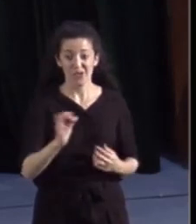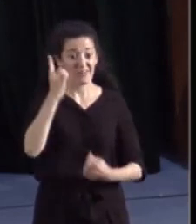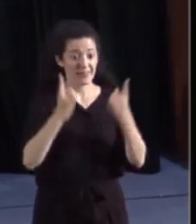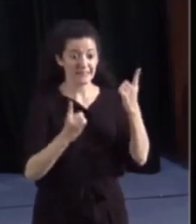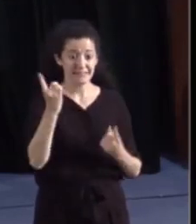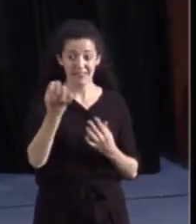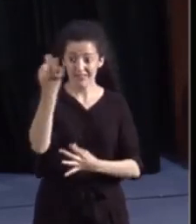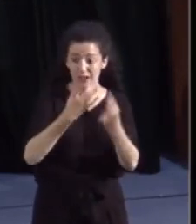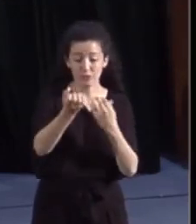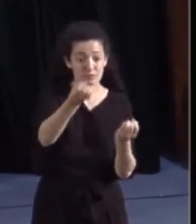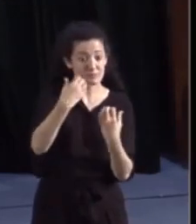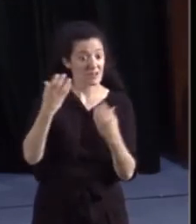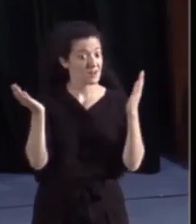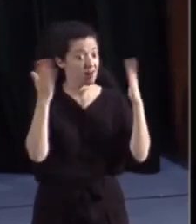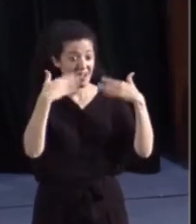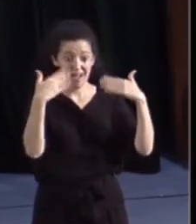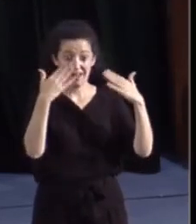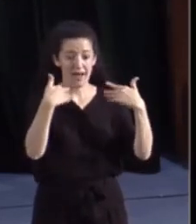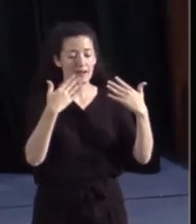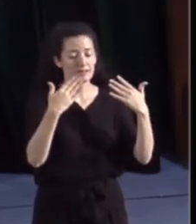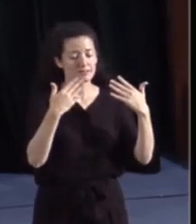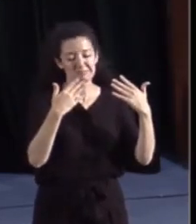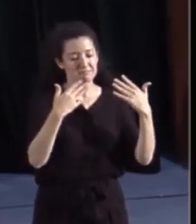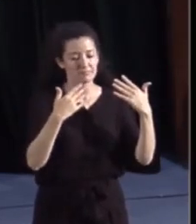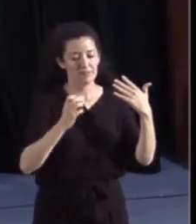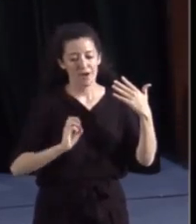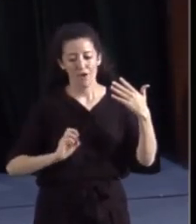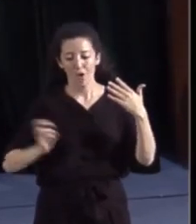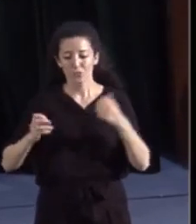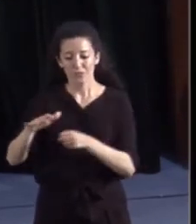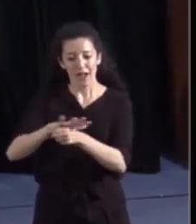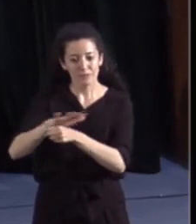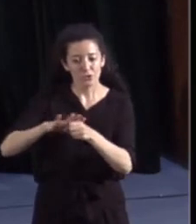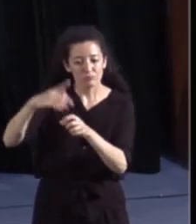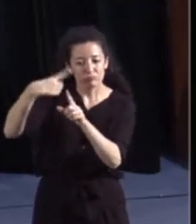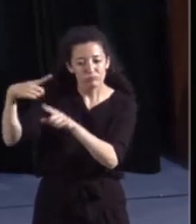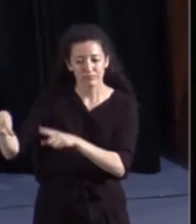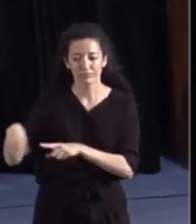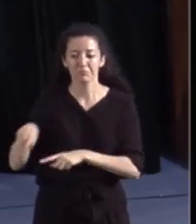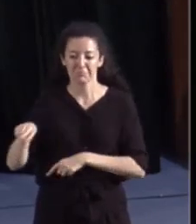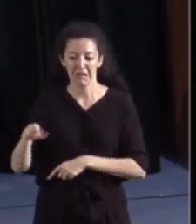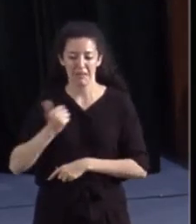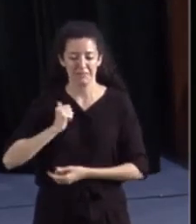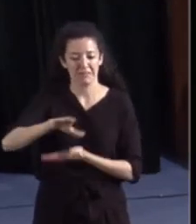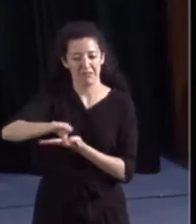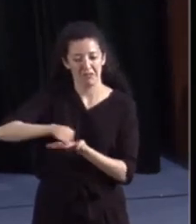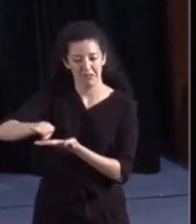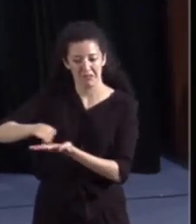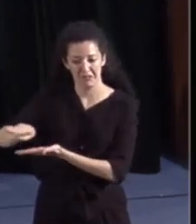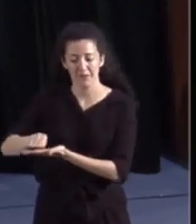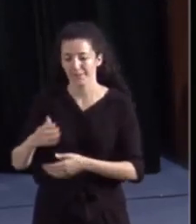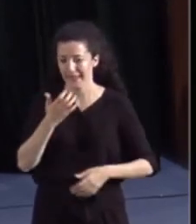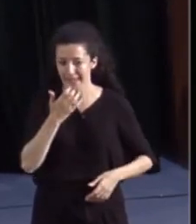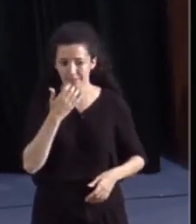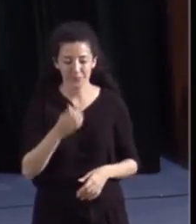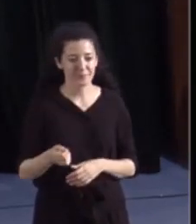cogen recomendaciones, estándares, guías de buenas prácticas de otros ámbitos, por ejemplo, la videointerpretación